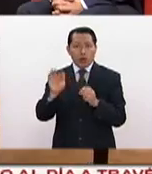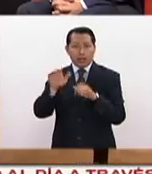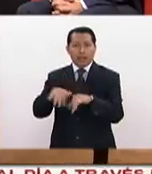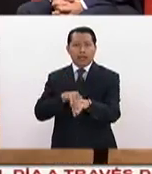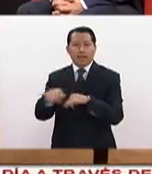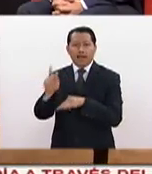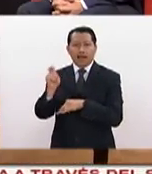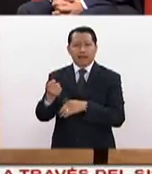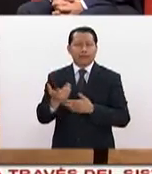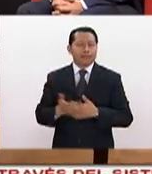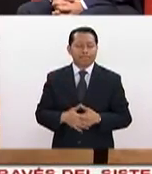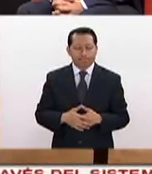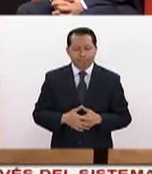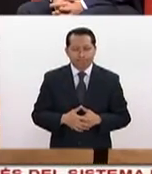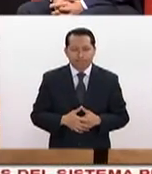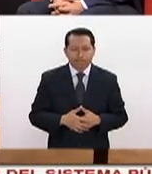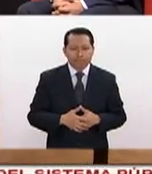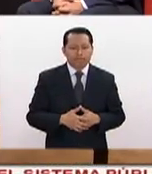laboral? Bueno,